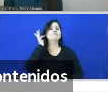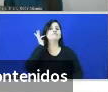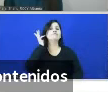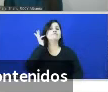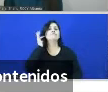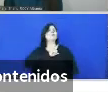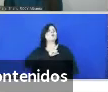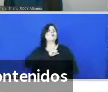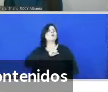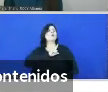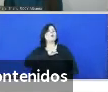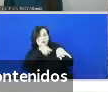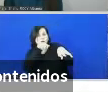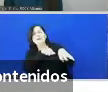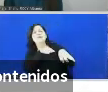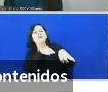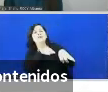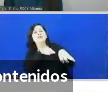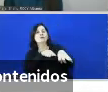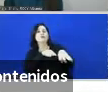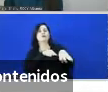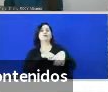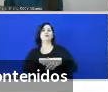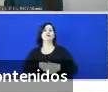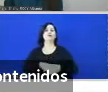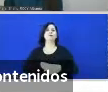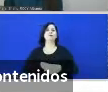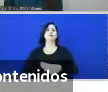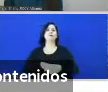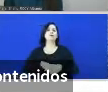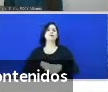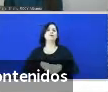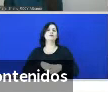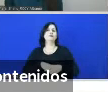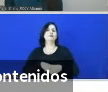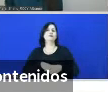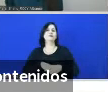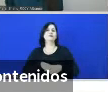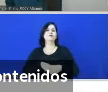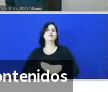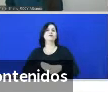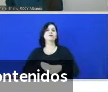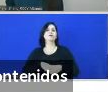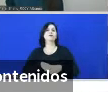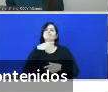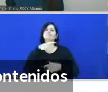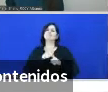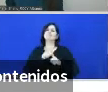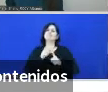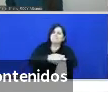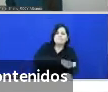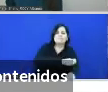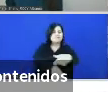ido garantizando que el acceso y el esfuerzo hacia los derechos de salud, de educación,